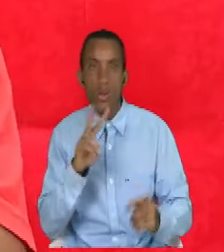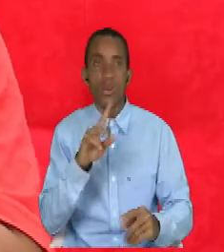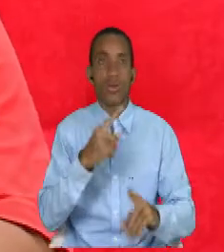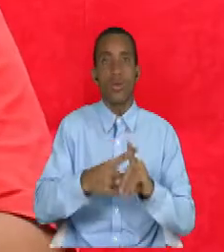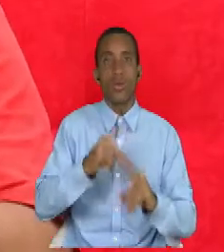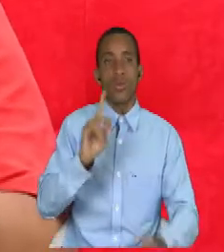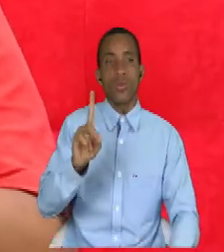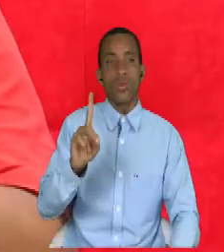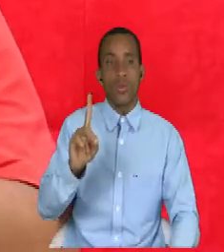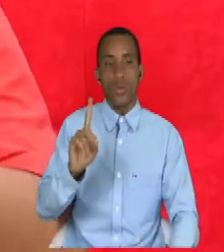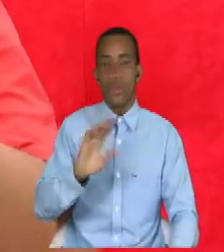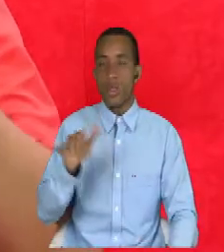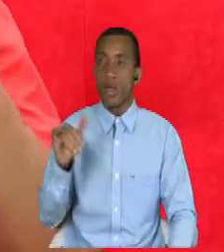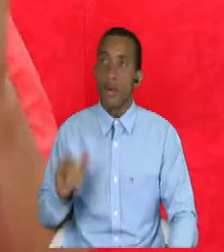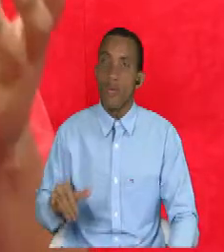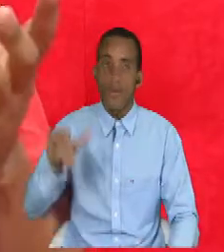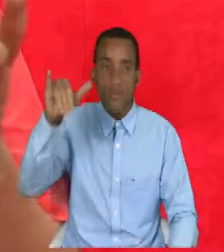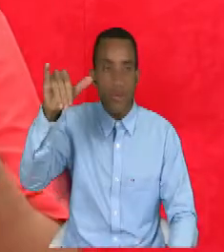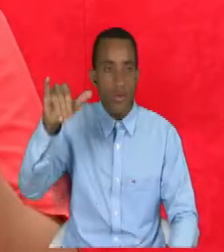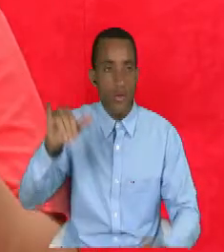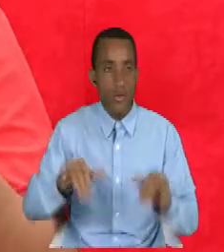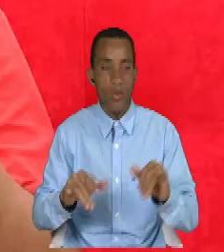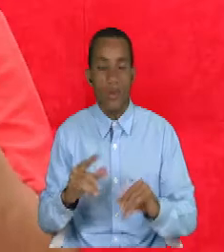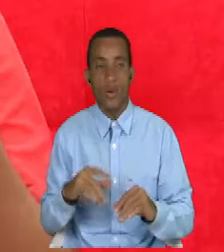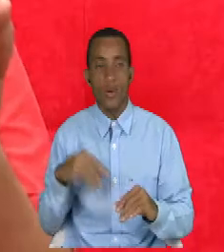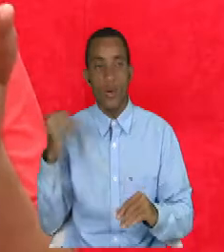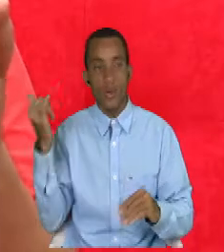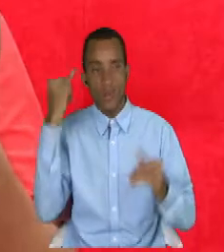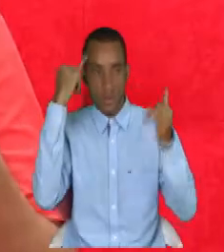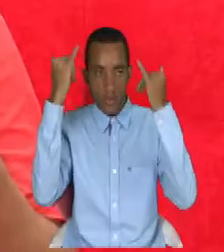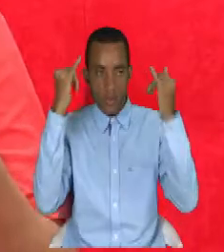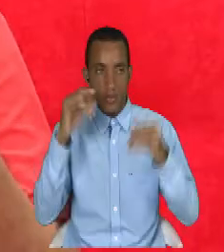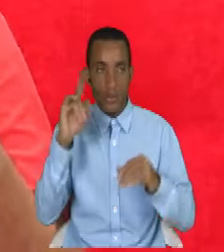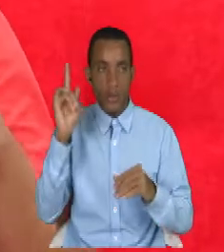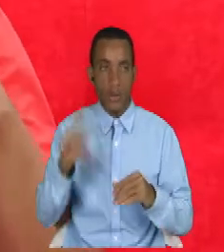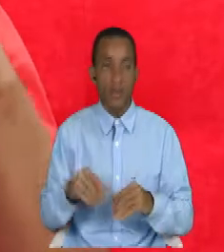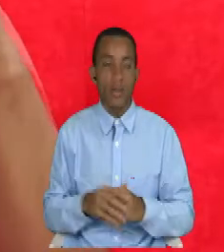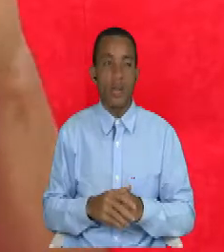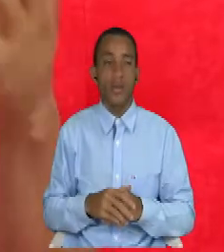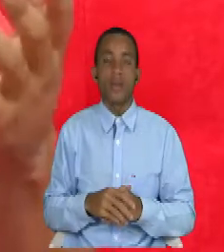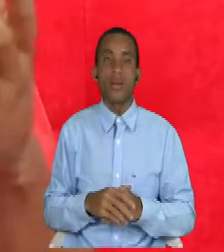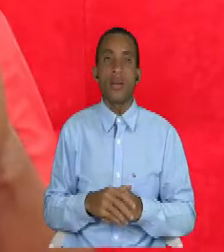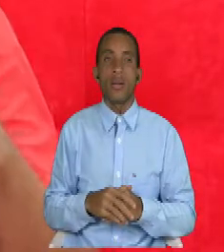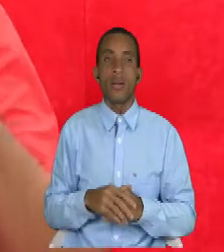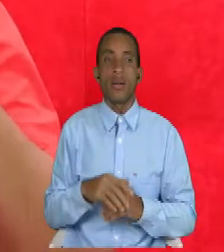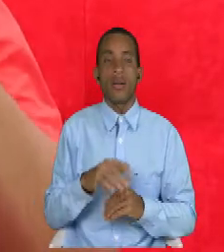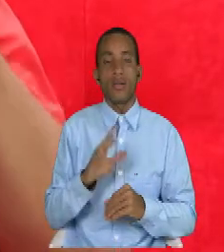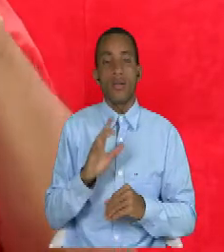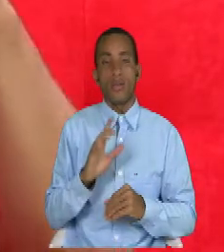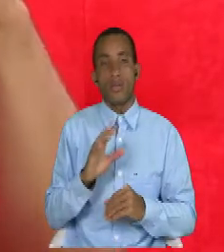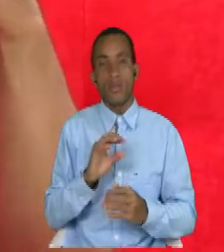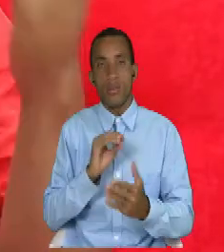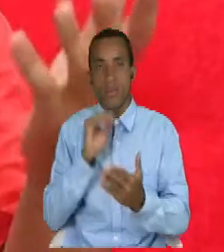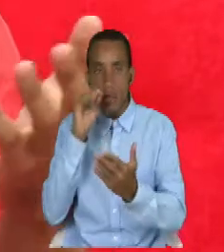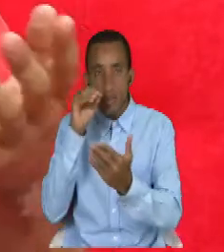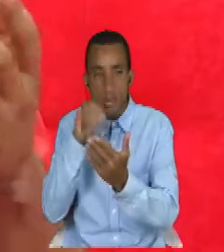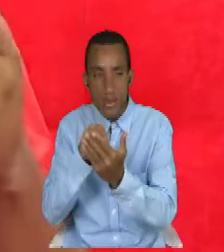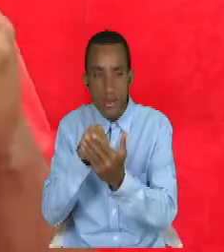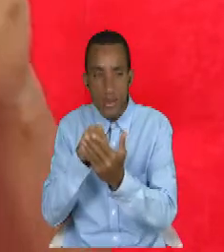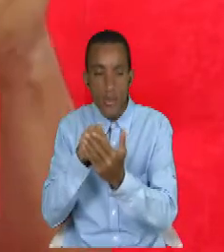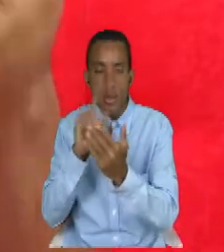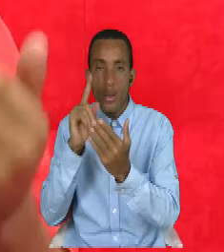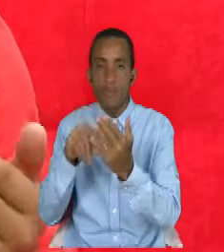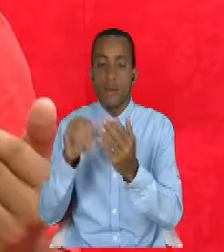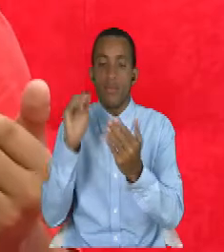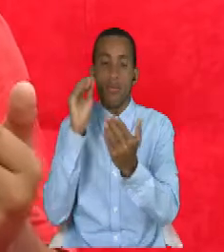familia blanca tenemos otra estrategia que es con pauta sí que es otro servicio de pauta otro tema de contenido que